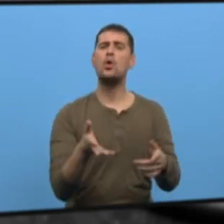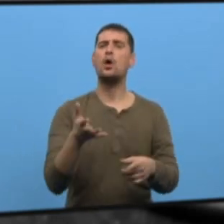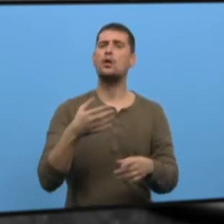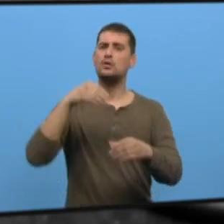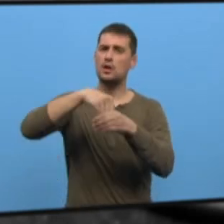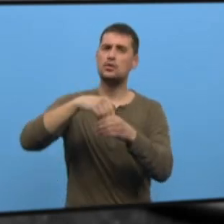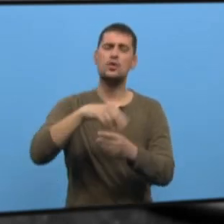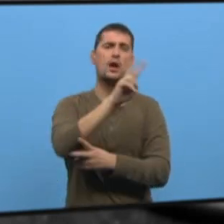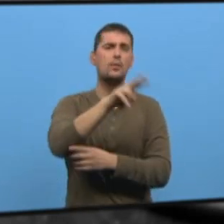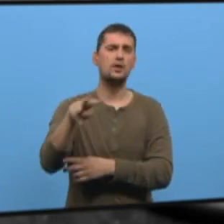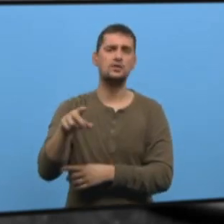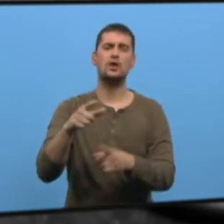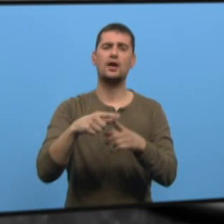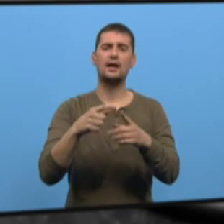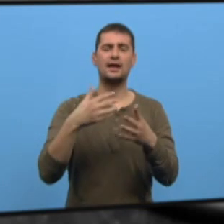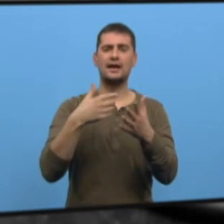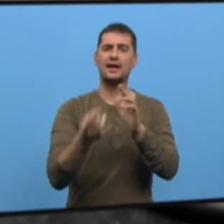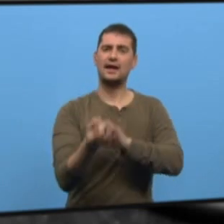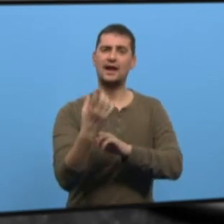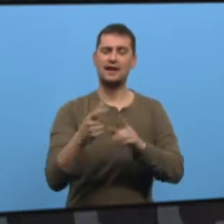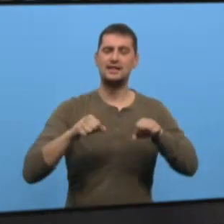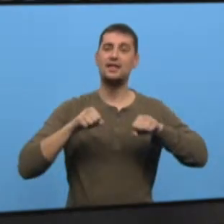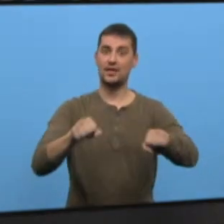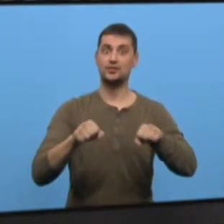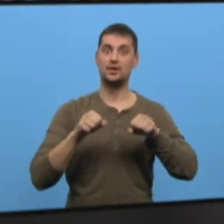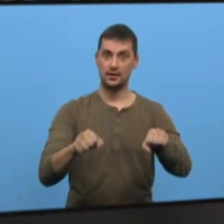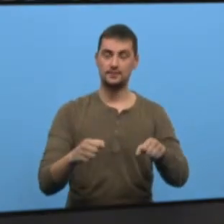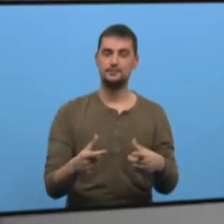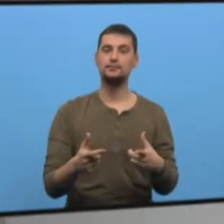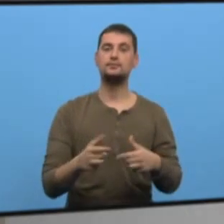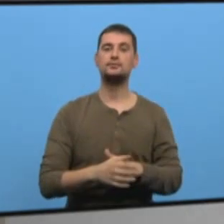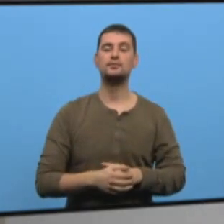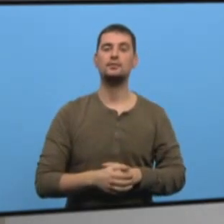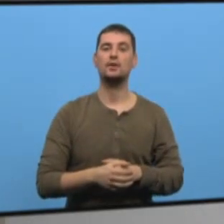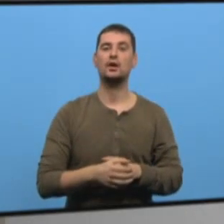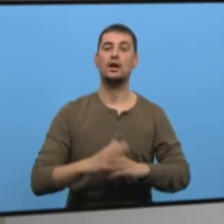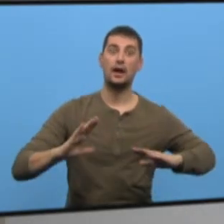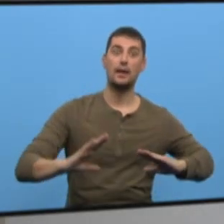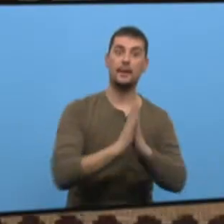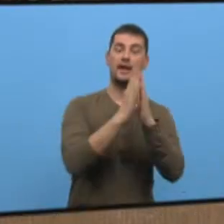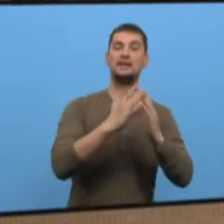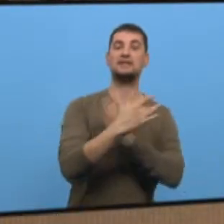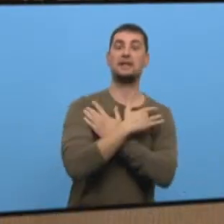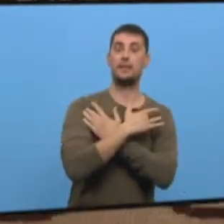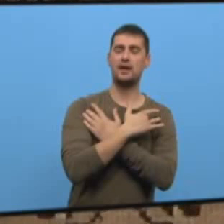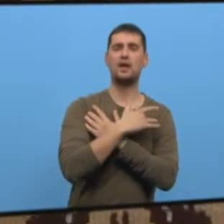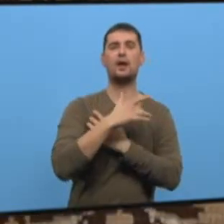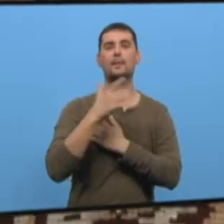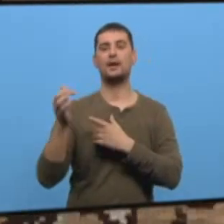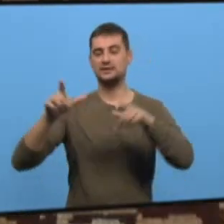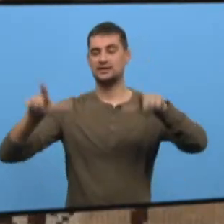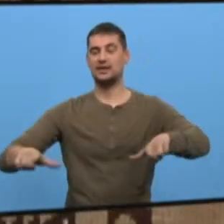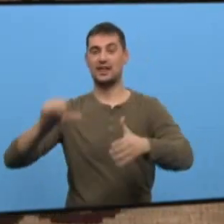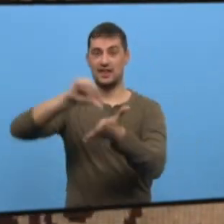dentro de mostrar tecidos e Tecel repartida entre a capela de Santa María propia sala de